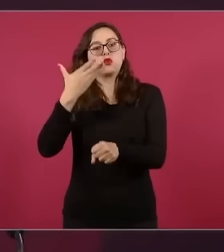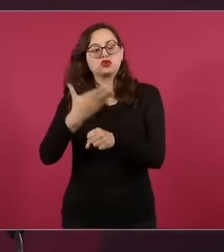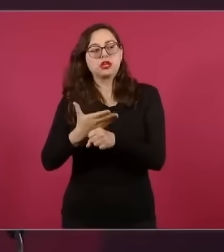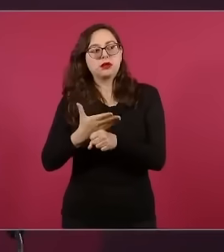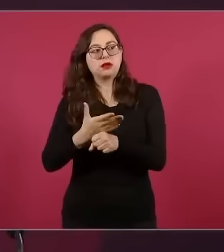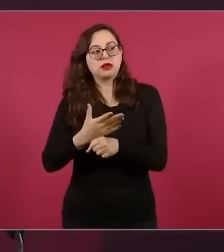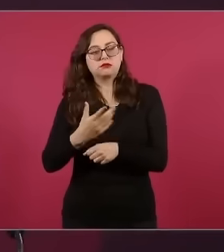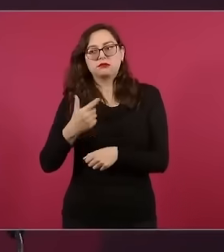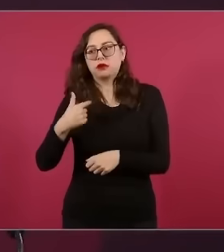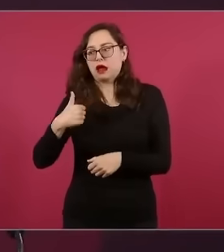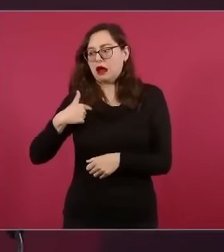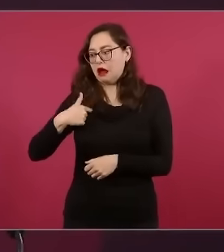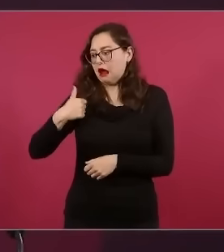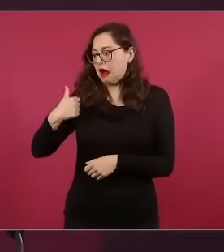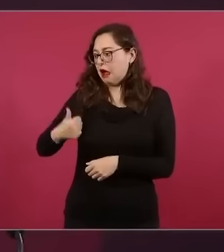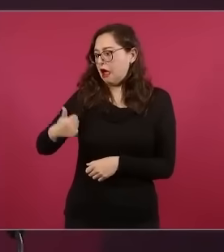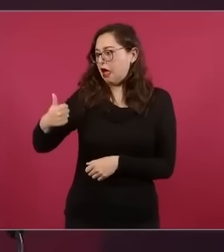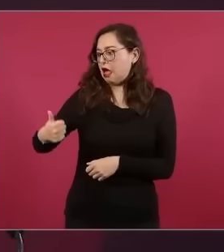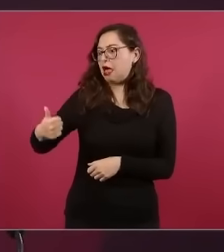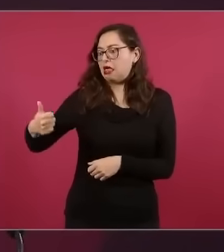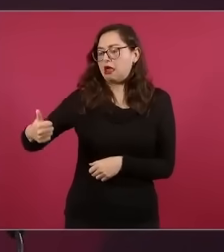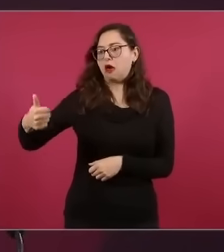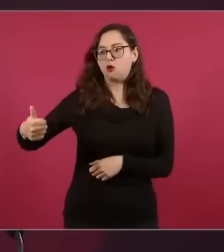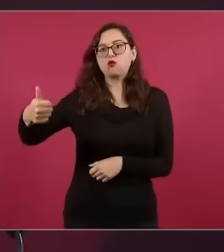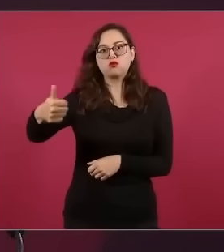responsable para vivir en